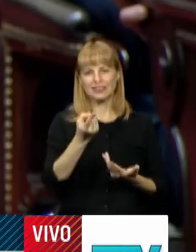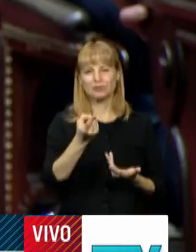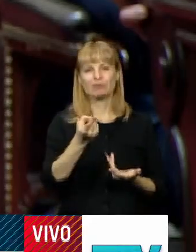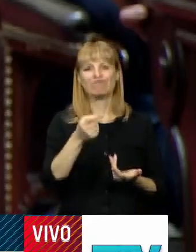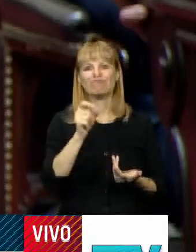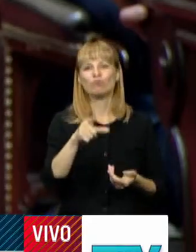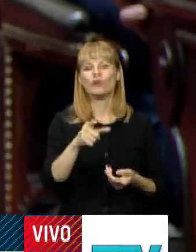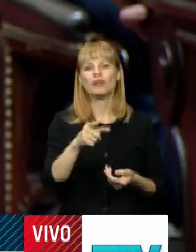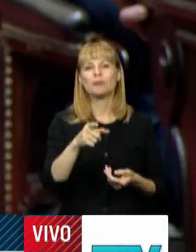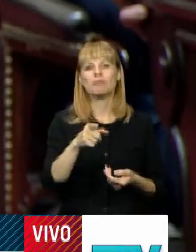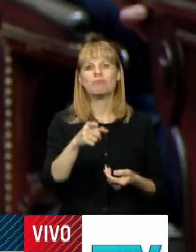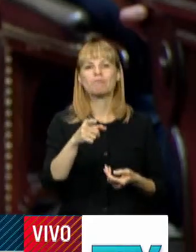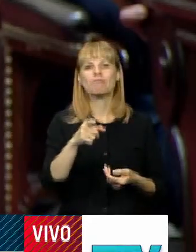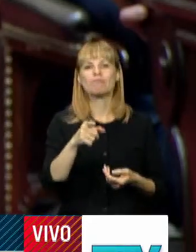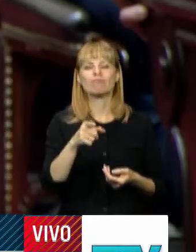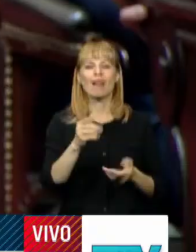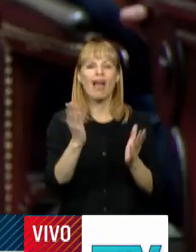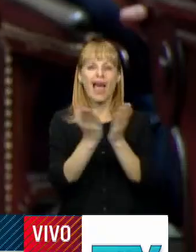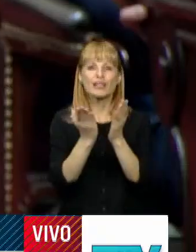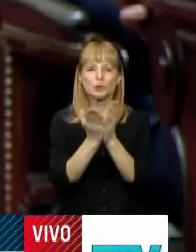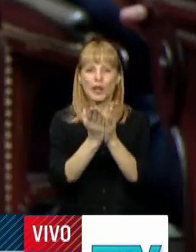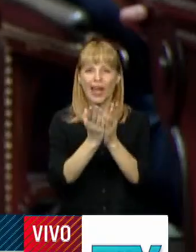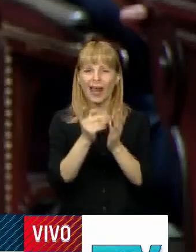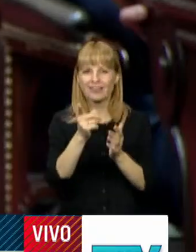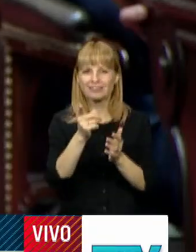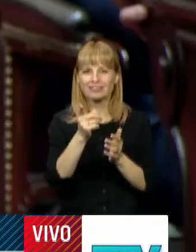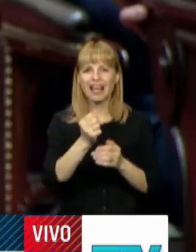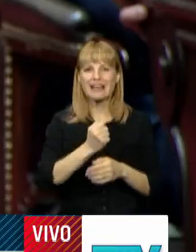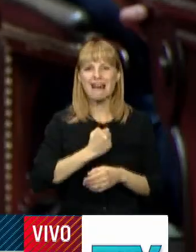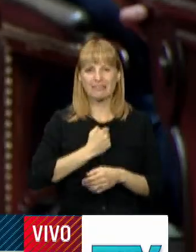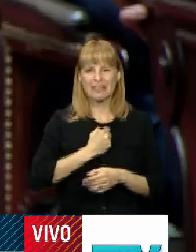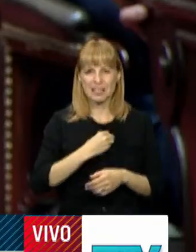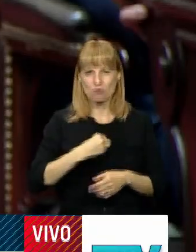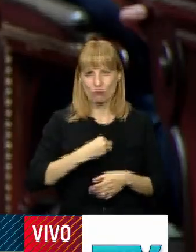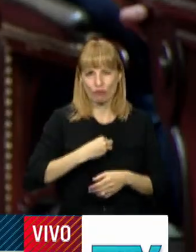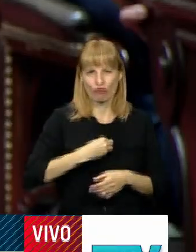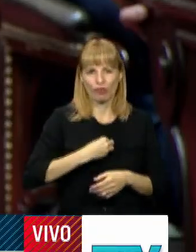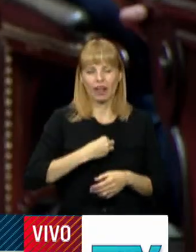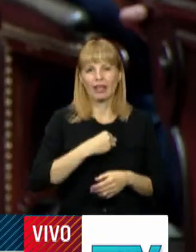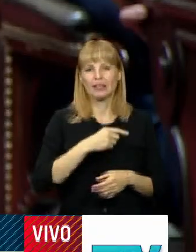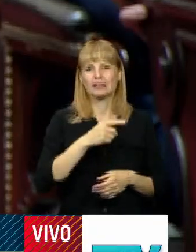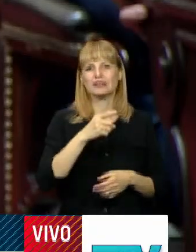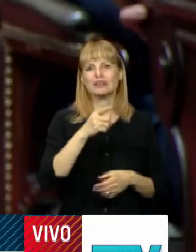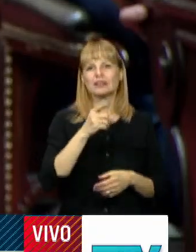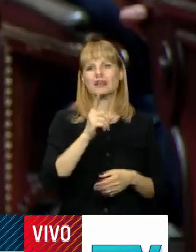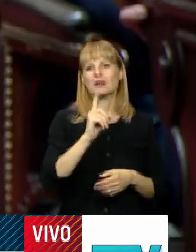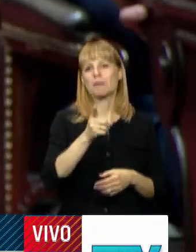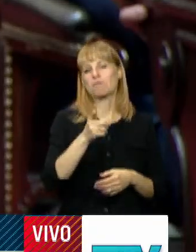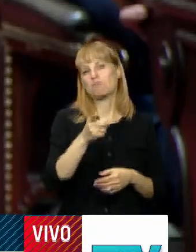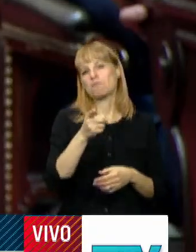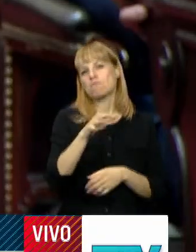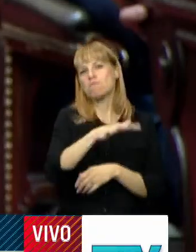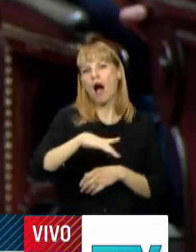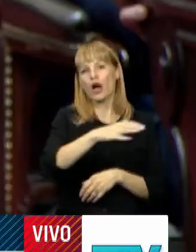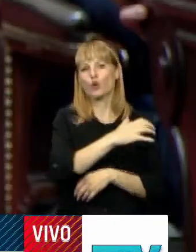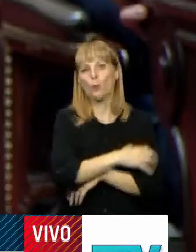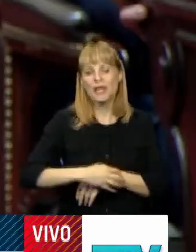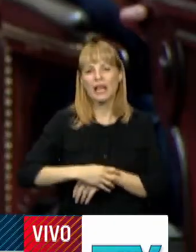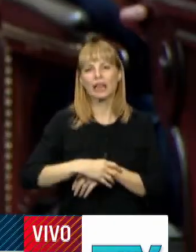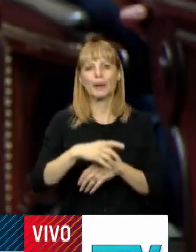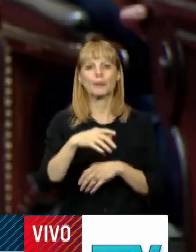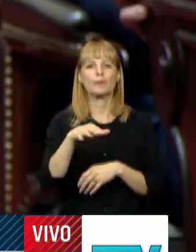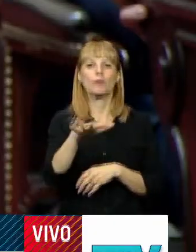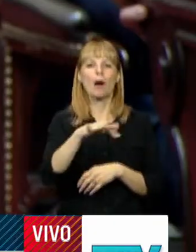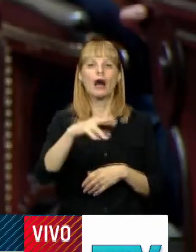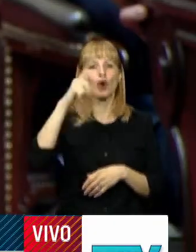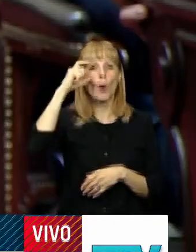el catecismo lo hice en una iglesia muy humilde del barrio Bancario, barrio Vaperón se